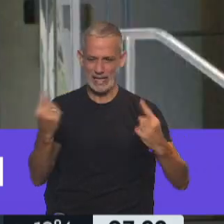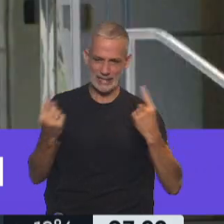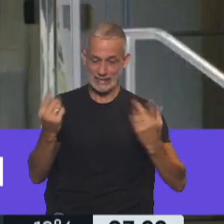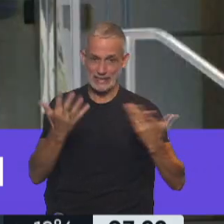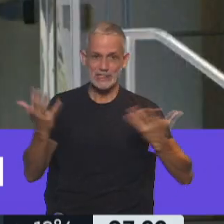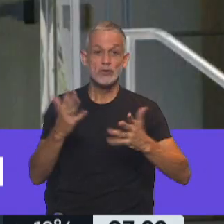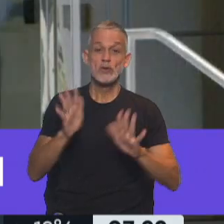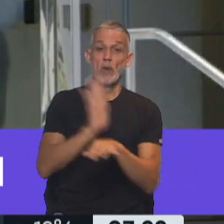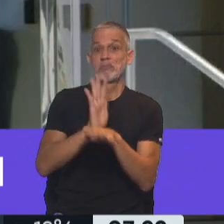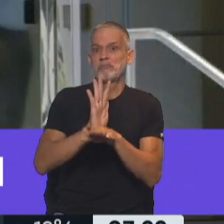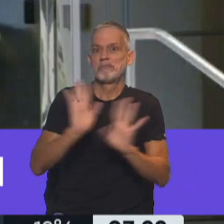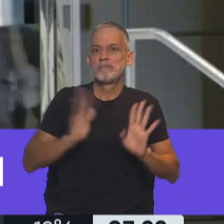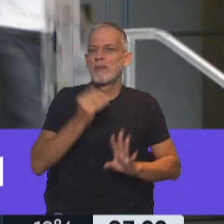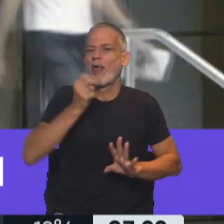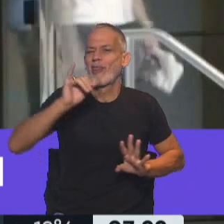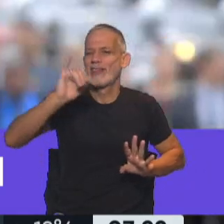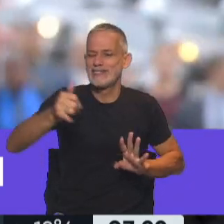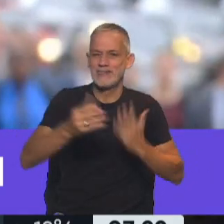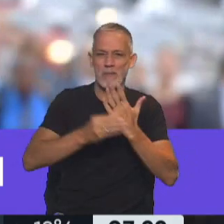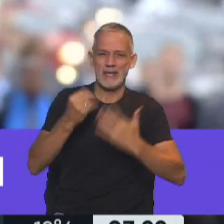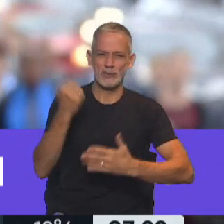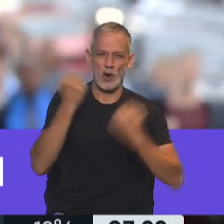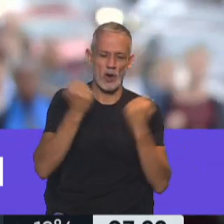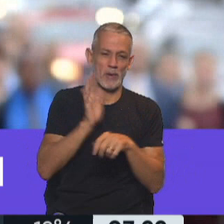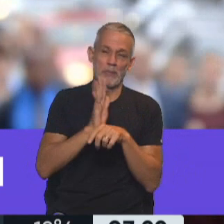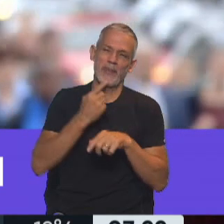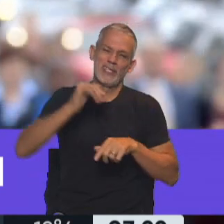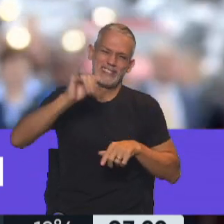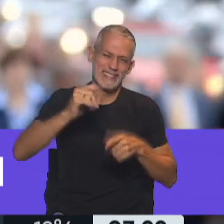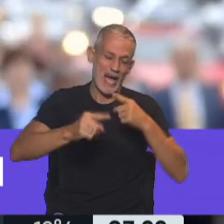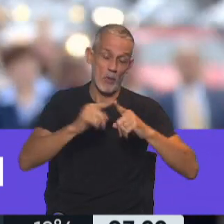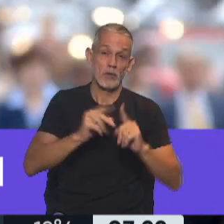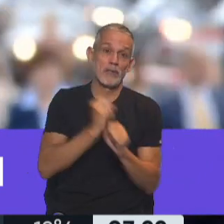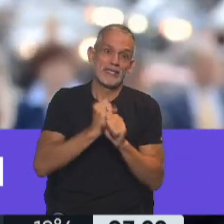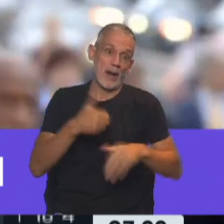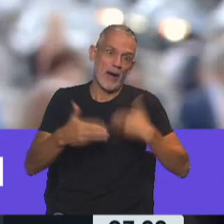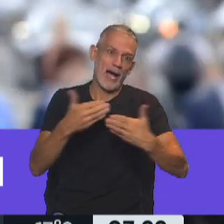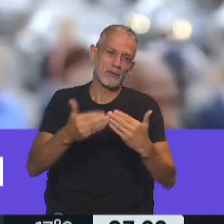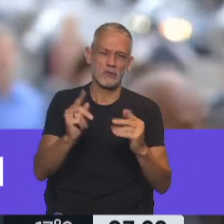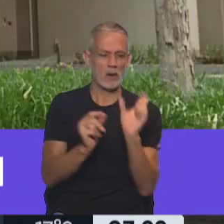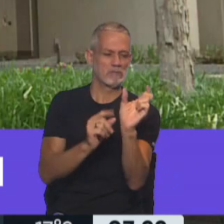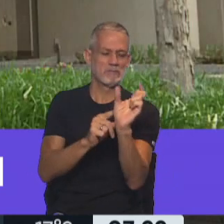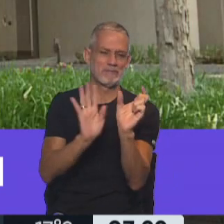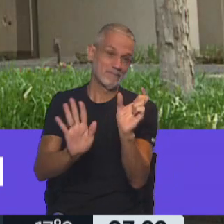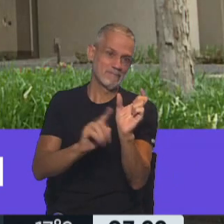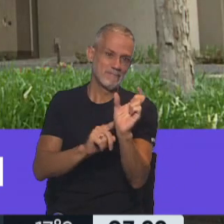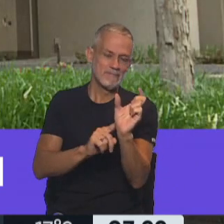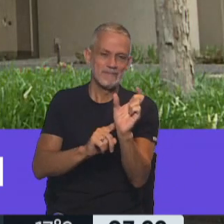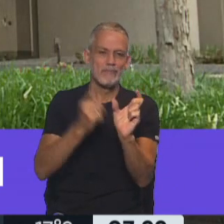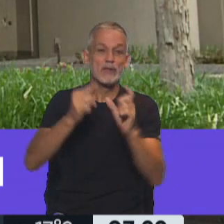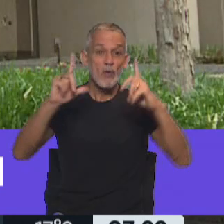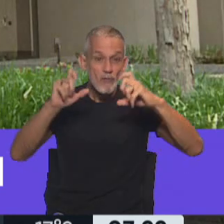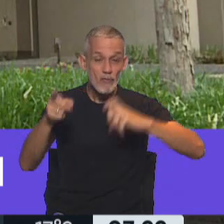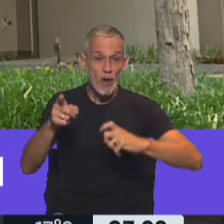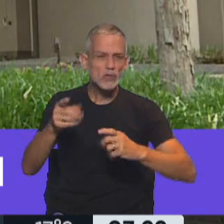una especie de declaración de parte del propio Guzmán. Así es, obviamente seguimos trabajando, pero a la vez lo importante de esa foto es